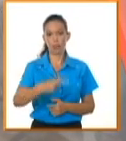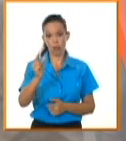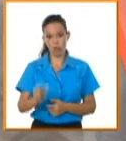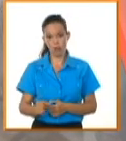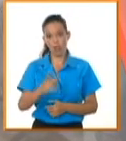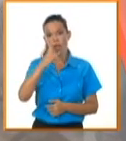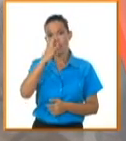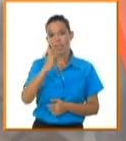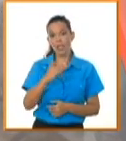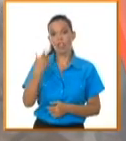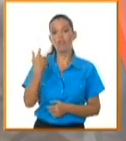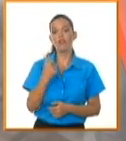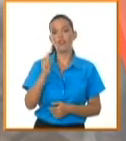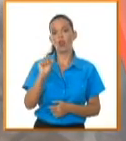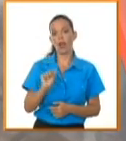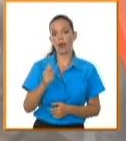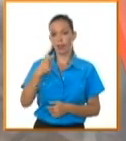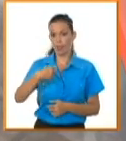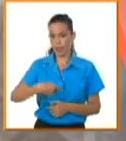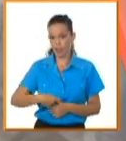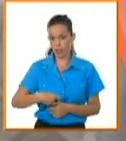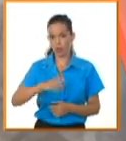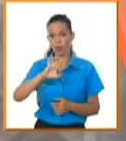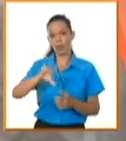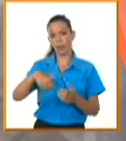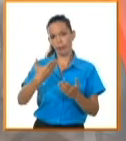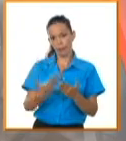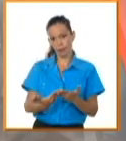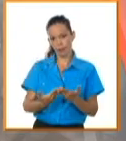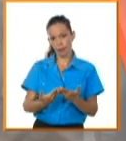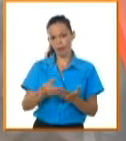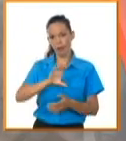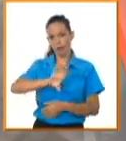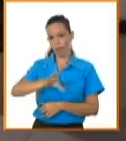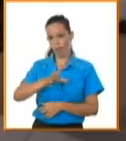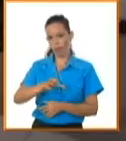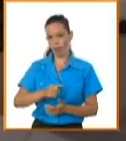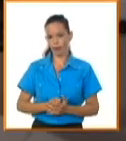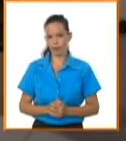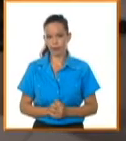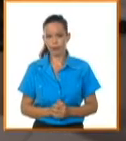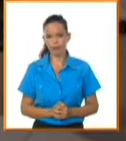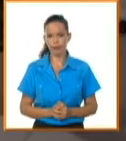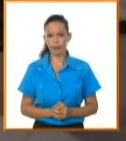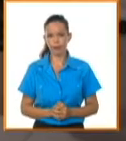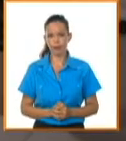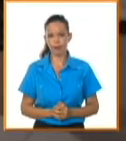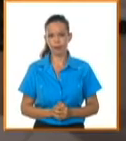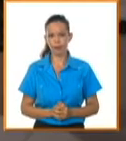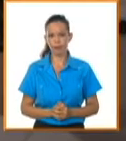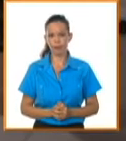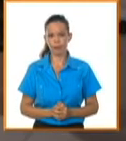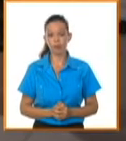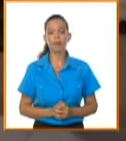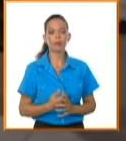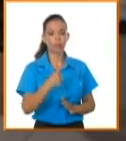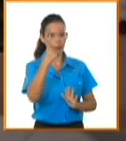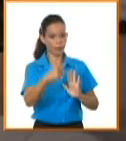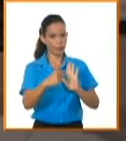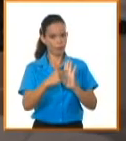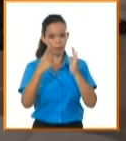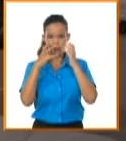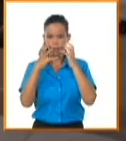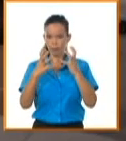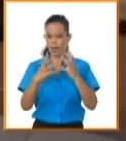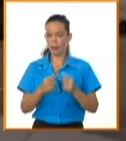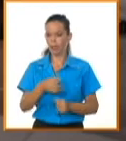violar el derecho tampoco en este caso lo que está establecido por el banco ahora hay una hay un elemento fundamental del que se ha hablado como